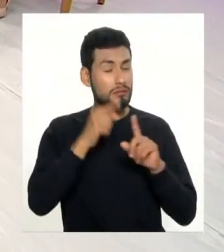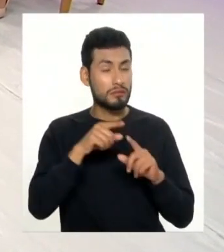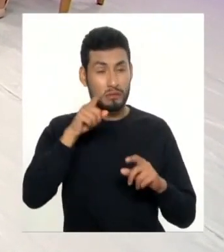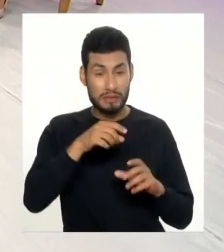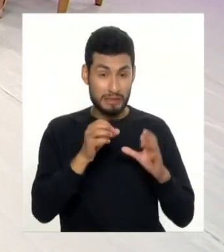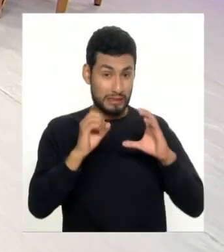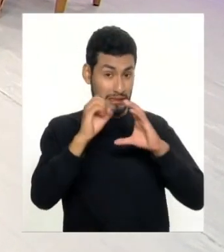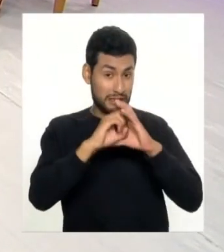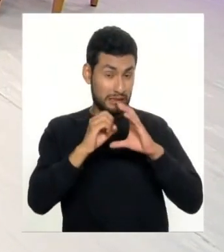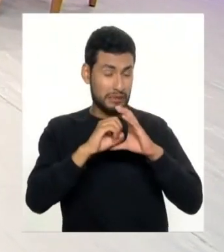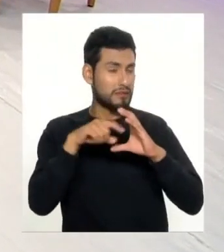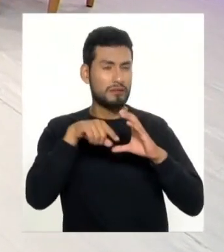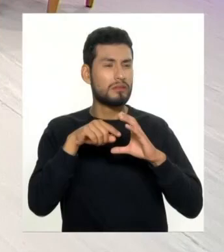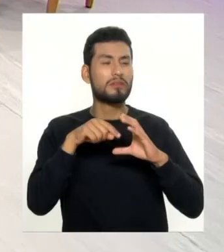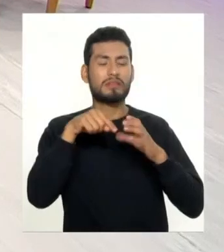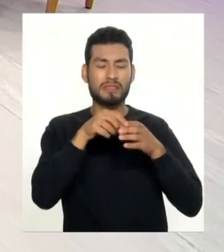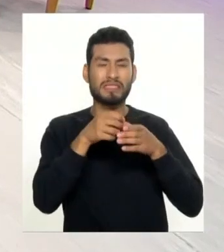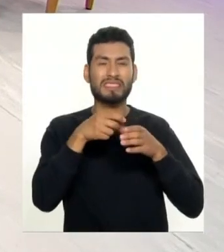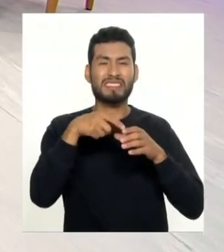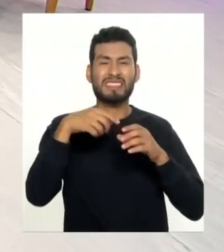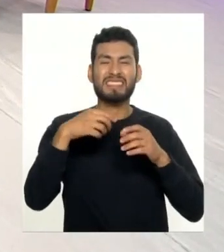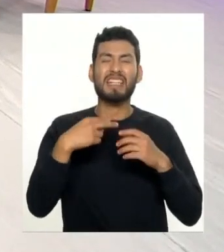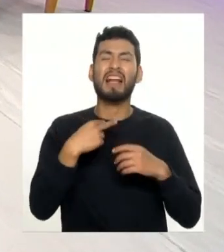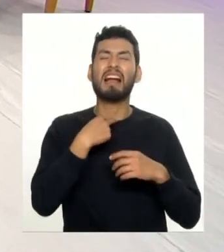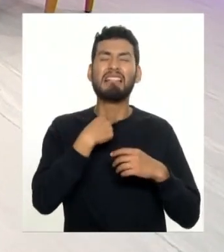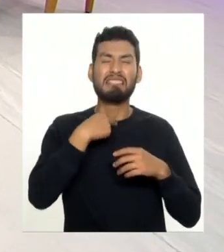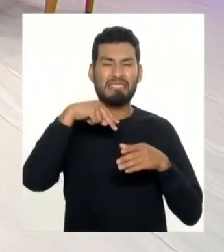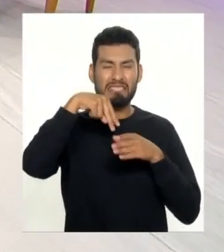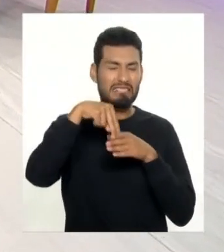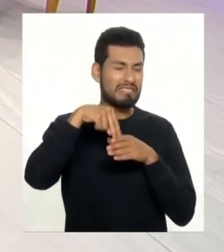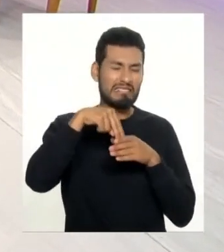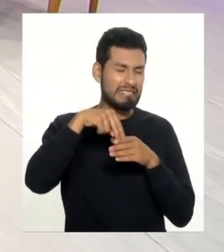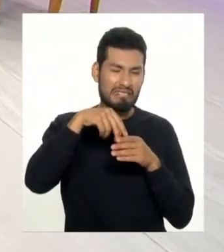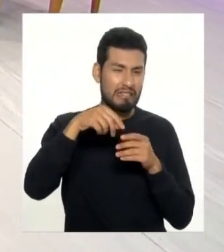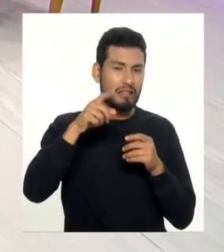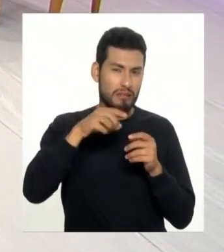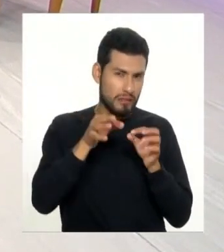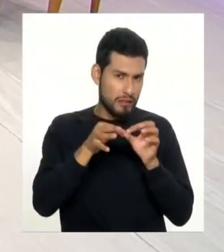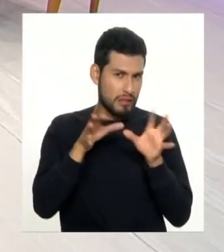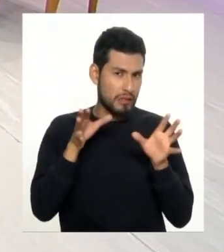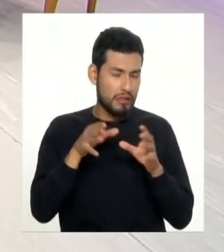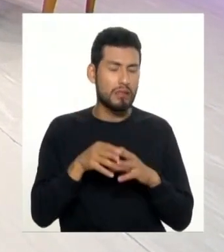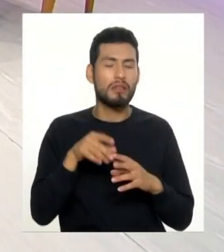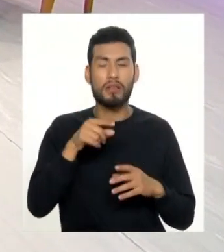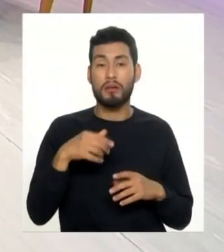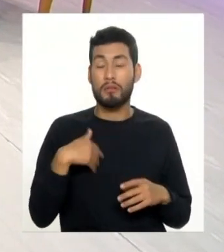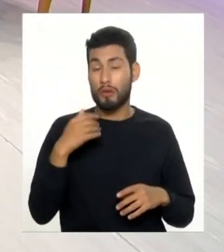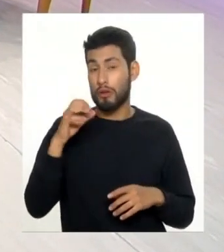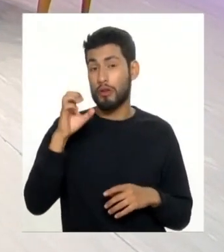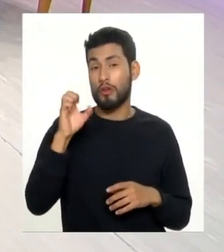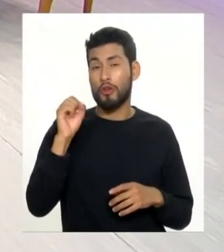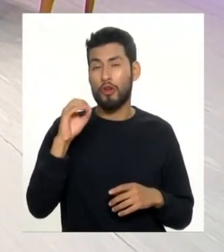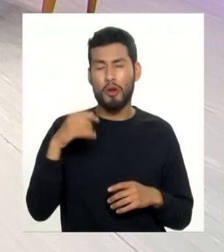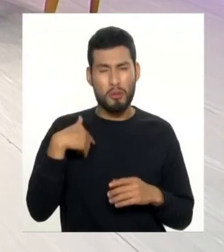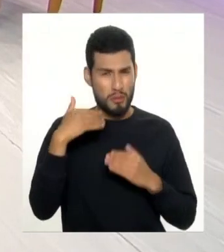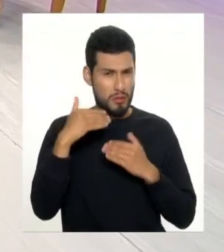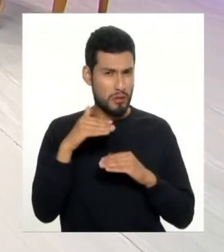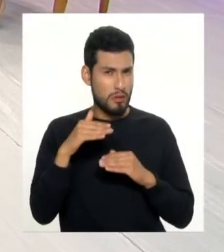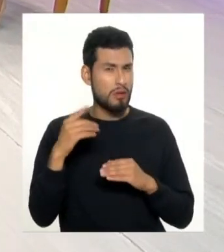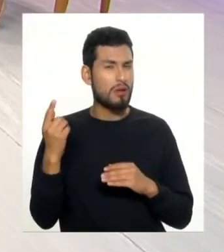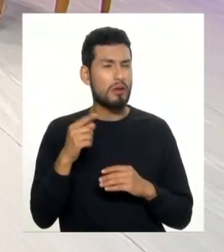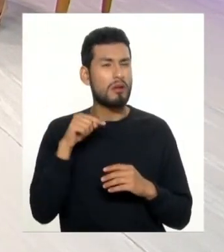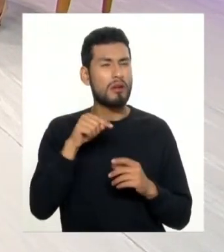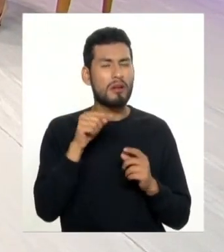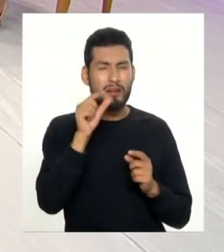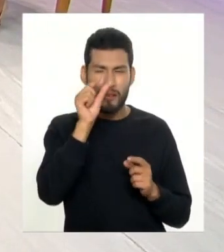el disco, es liberar al nervio. Ahora, unas alternativas puede ser la cirugía endoscópica, que tiene su limitante, que es para